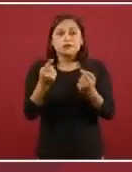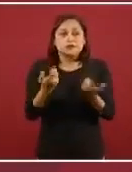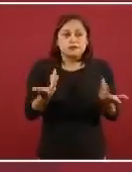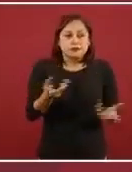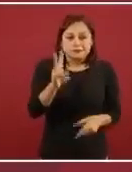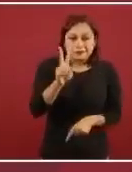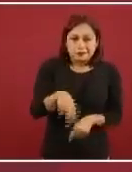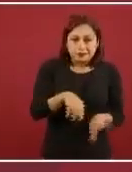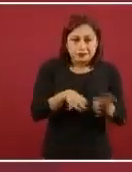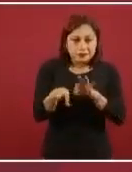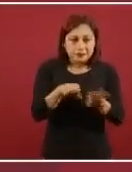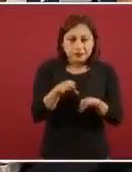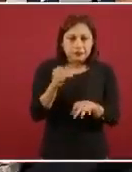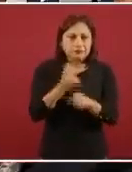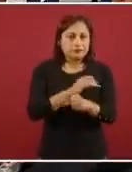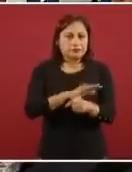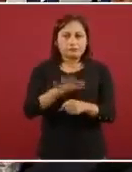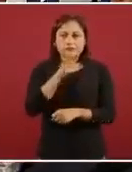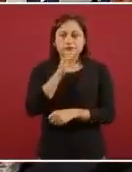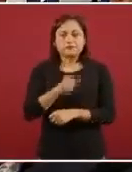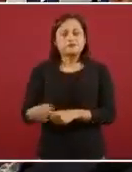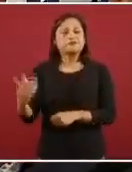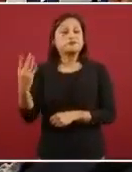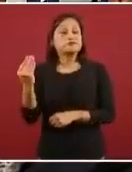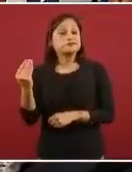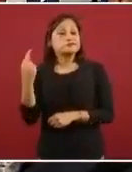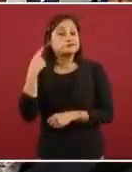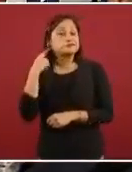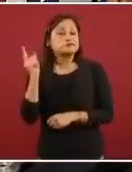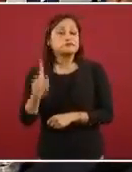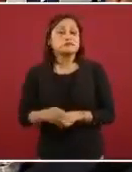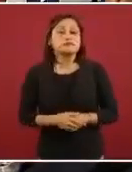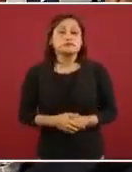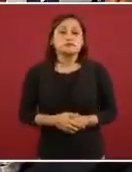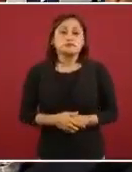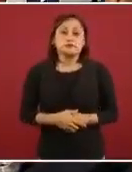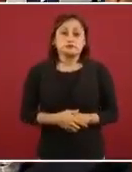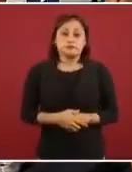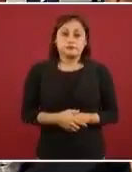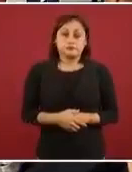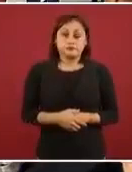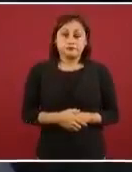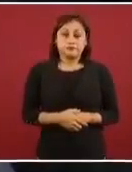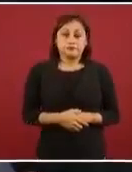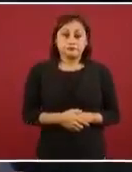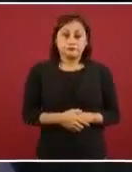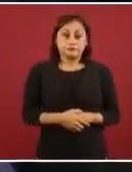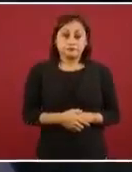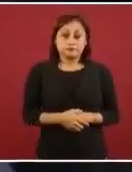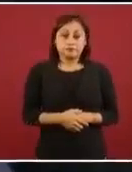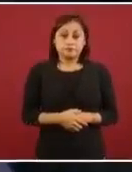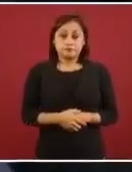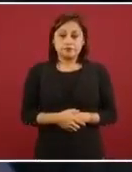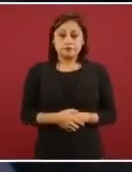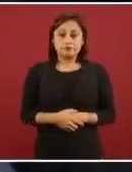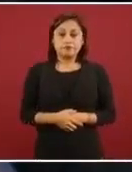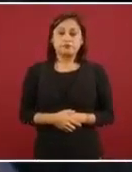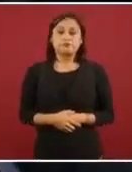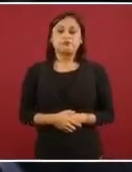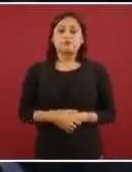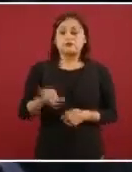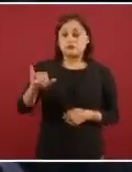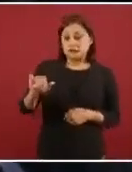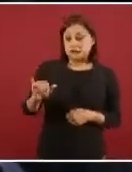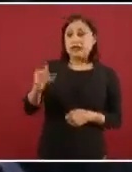El informe que usted va a dar de los gobernadores es muy importante porque son los gobernadores los responsables de formar a las policías. Sí, pero es